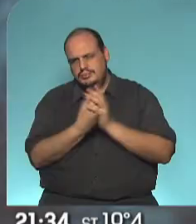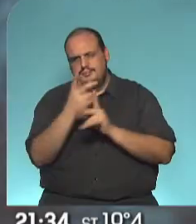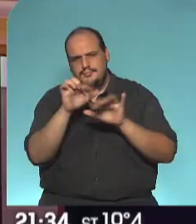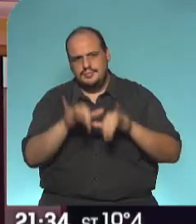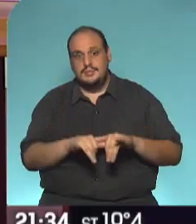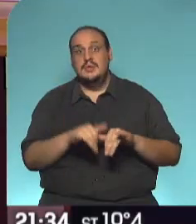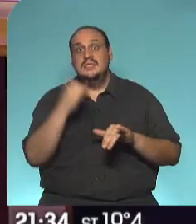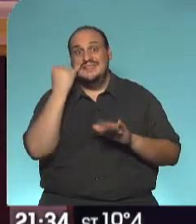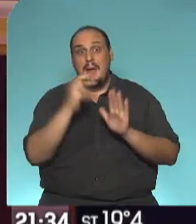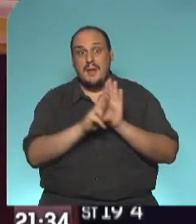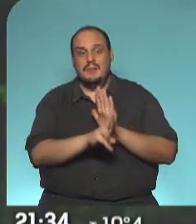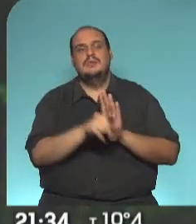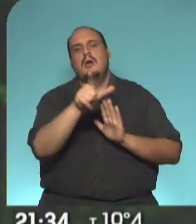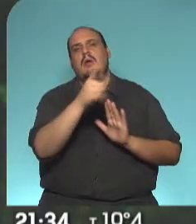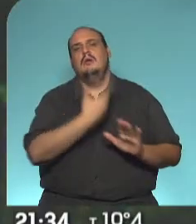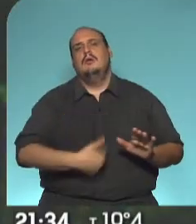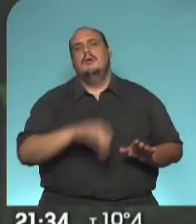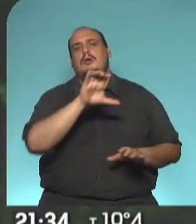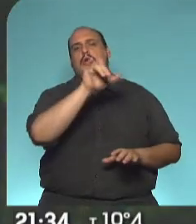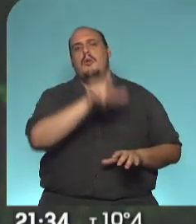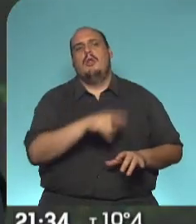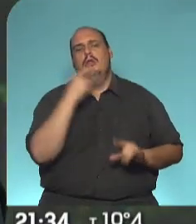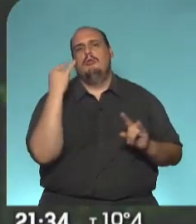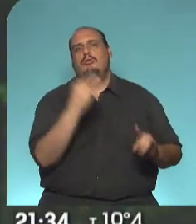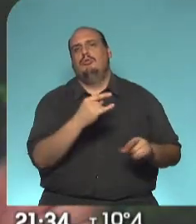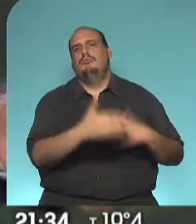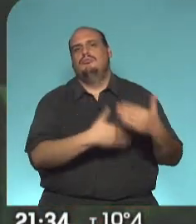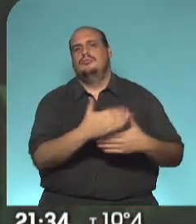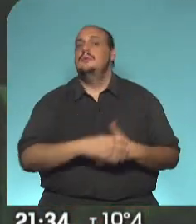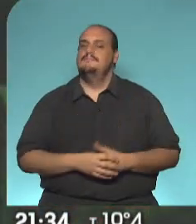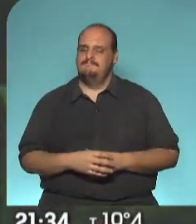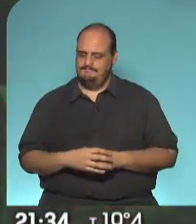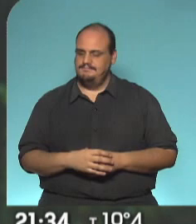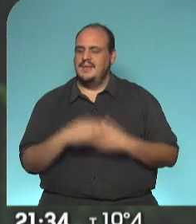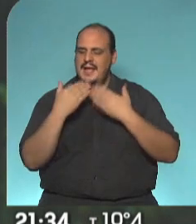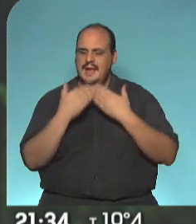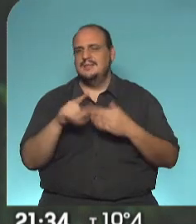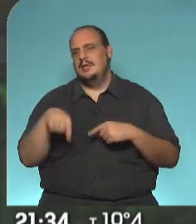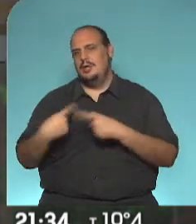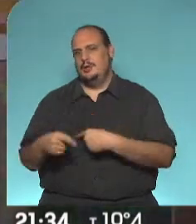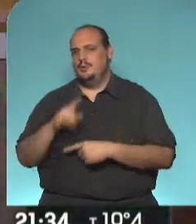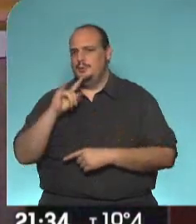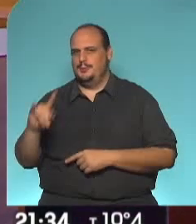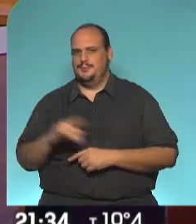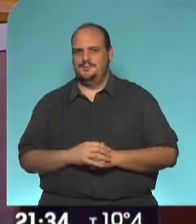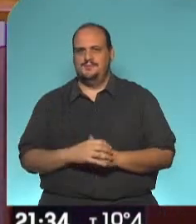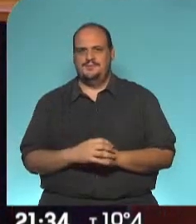y los intendentes el deporte recreativo se prenderá rivero pablo siguen ustedes